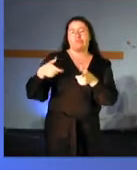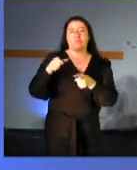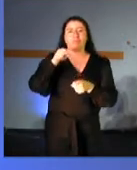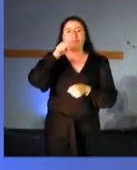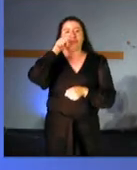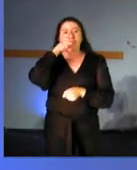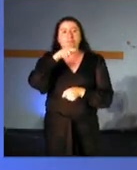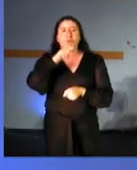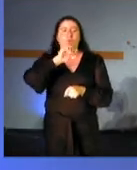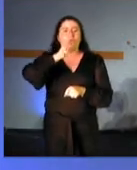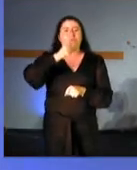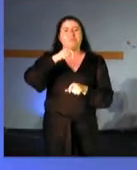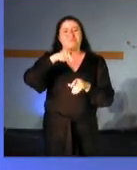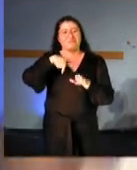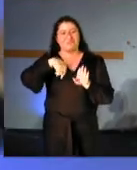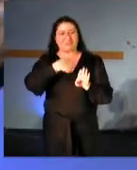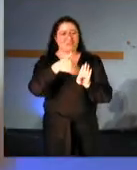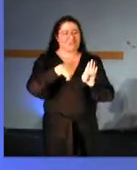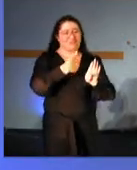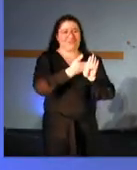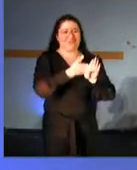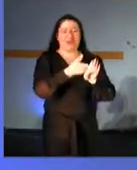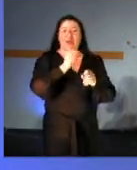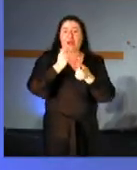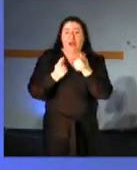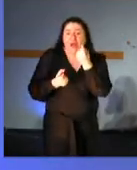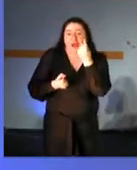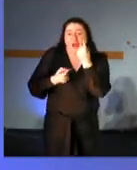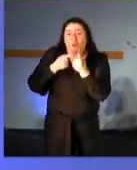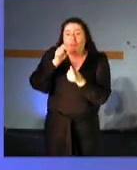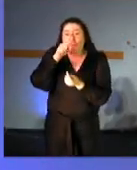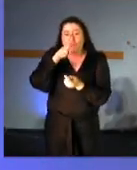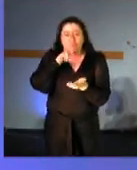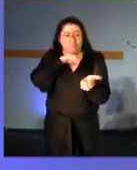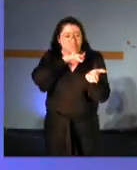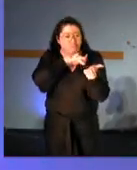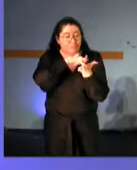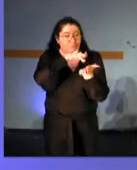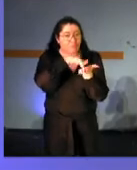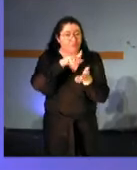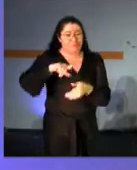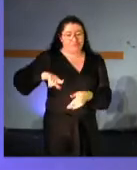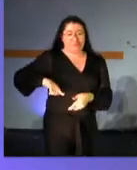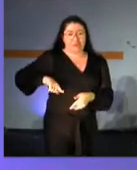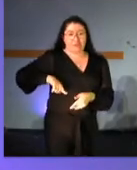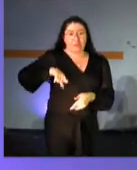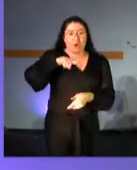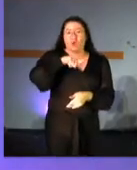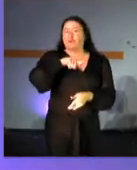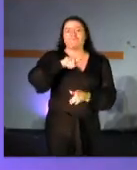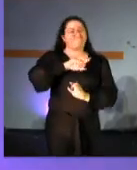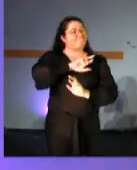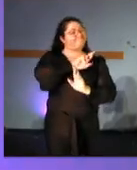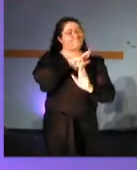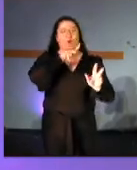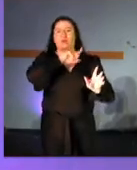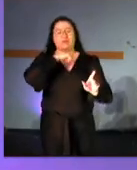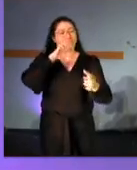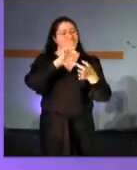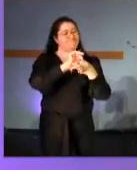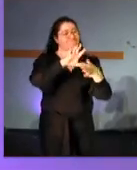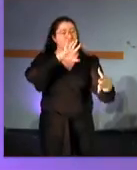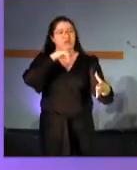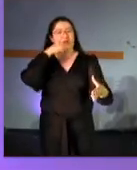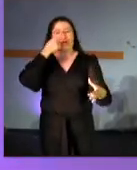tradicional e incluso hasta algunos que habían apoyado a la dictadura, rompieron con ella para sumarse